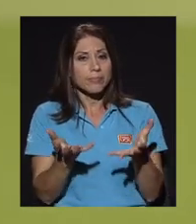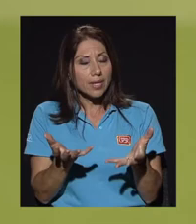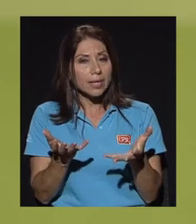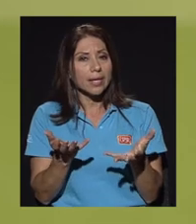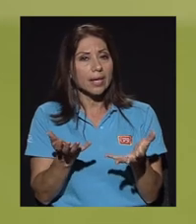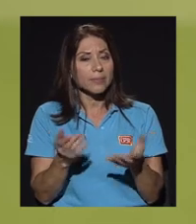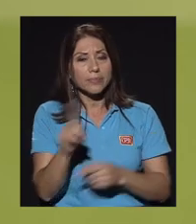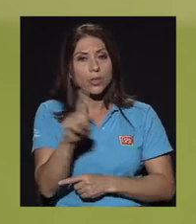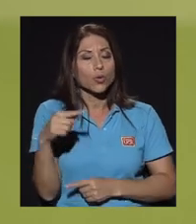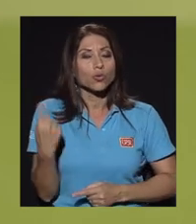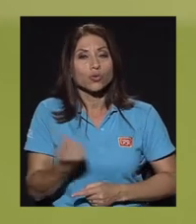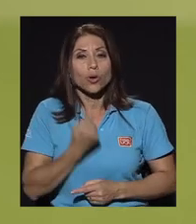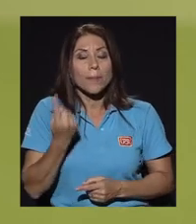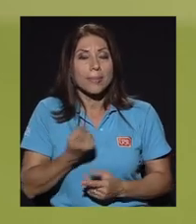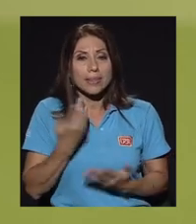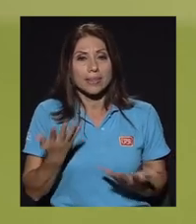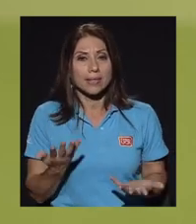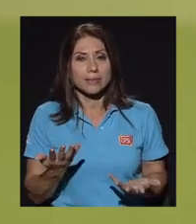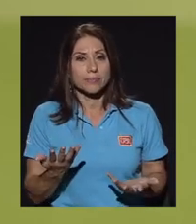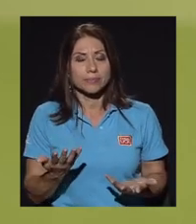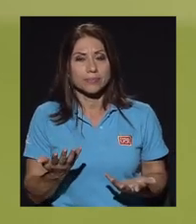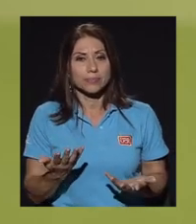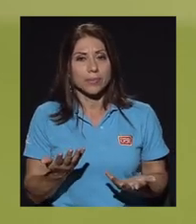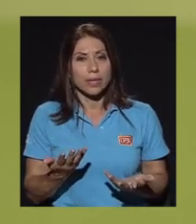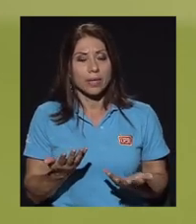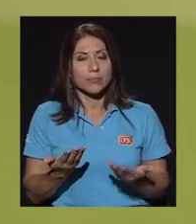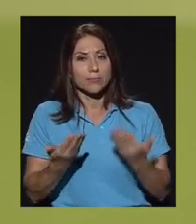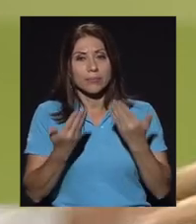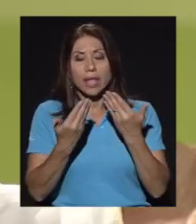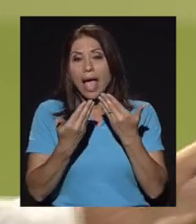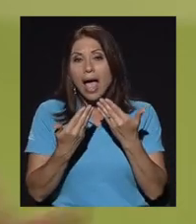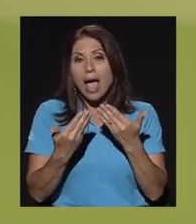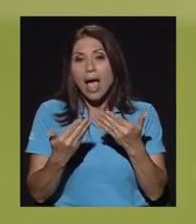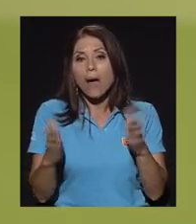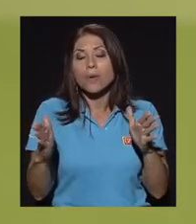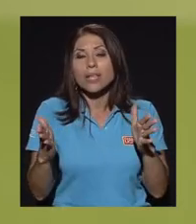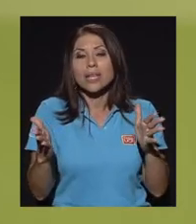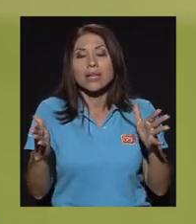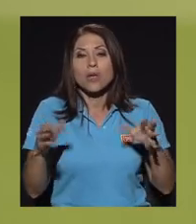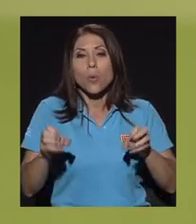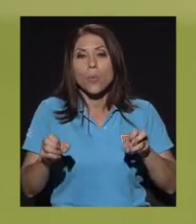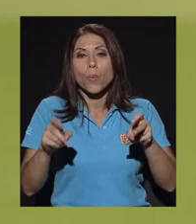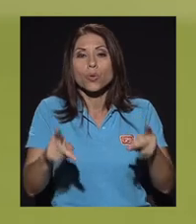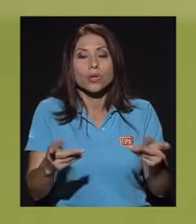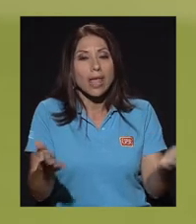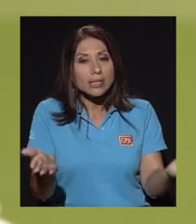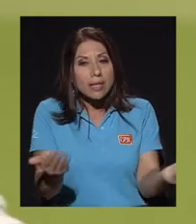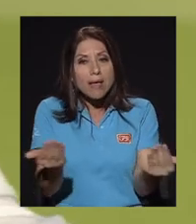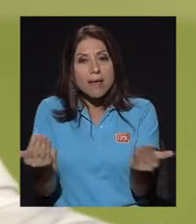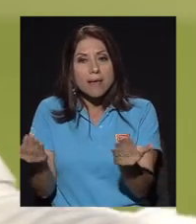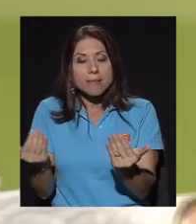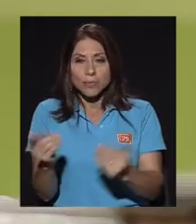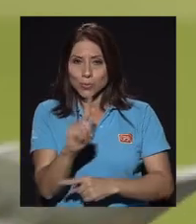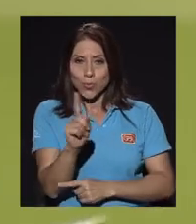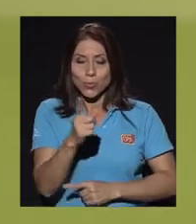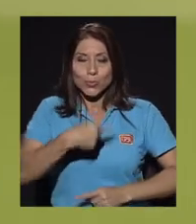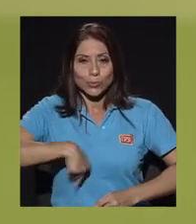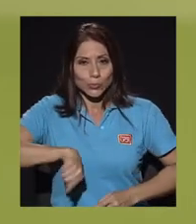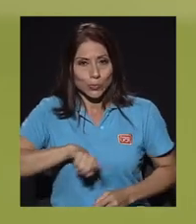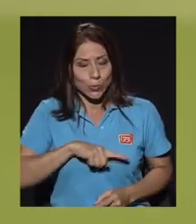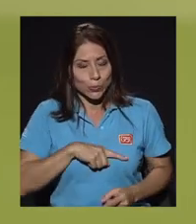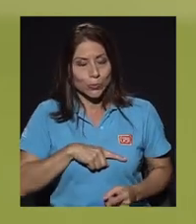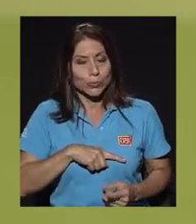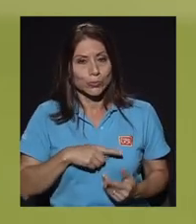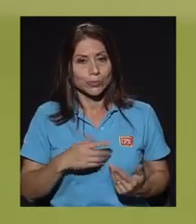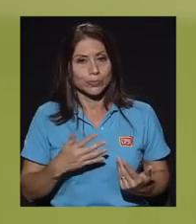quiere aportar no solo en este sentido de abrir la cancha, como diríamos popularmente, sino hemos